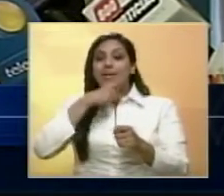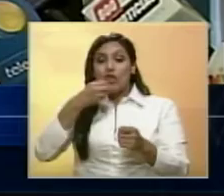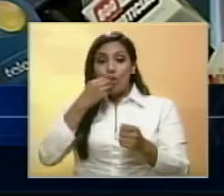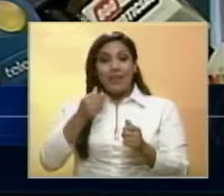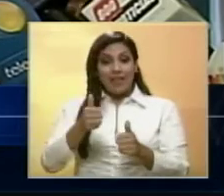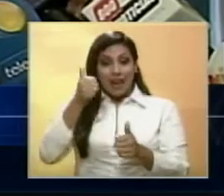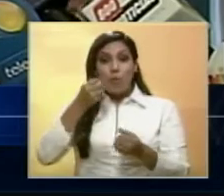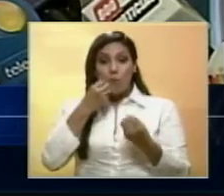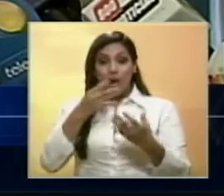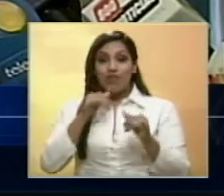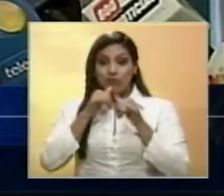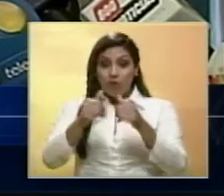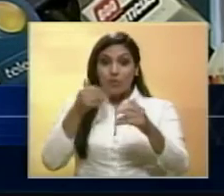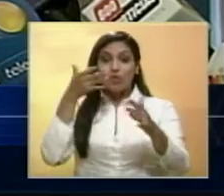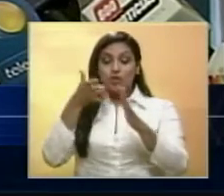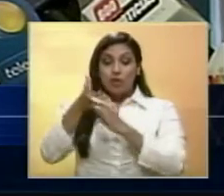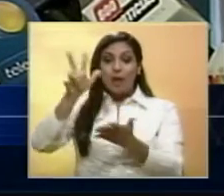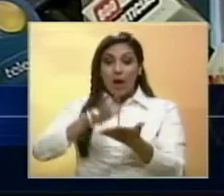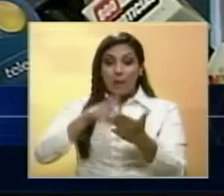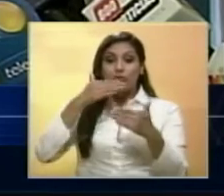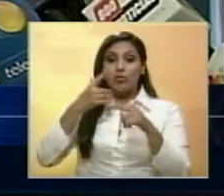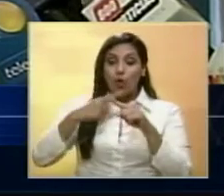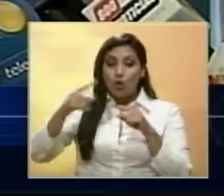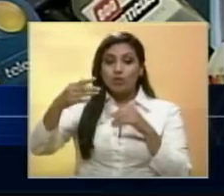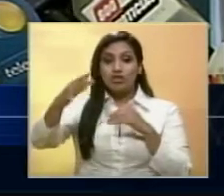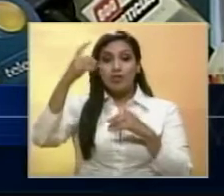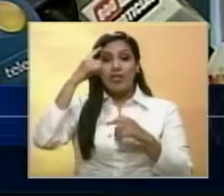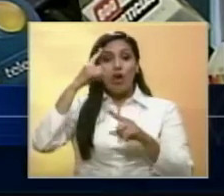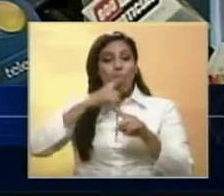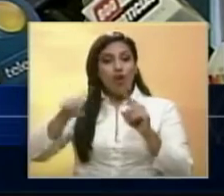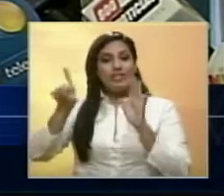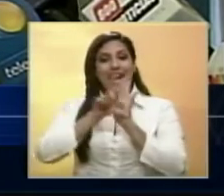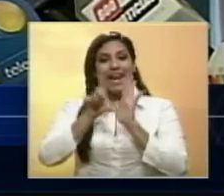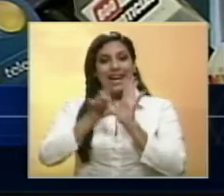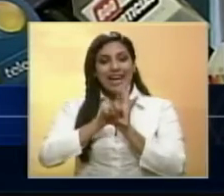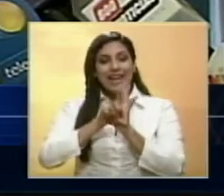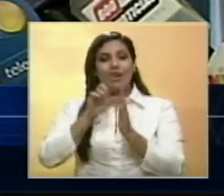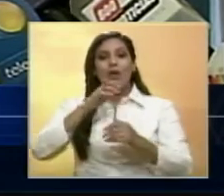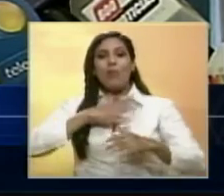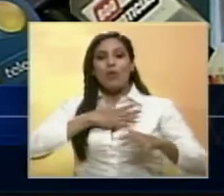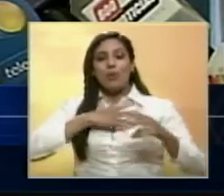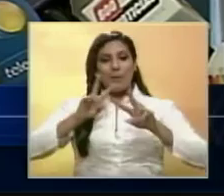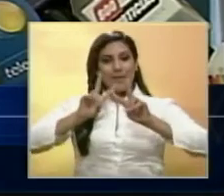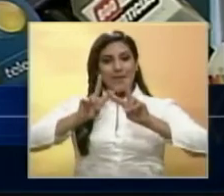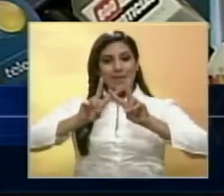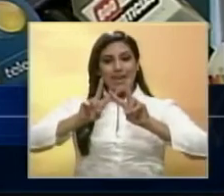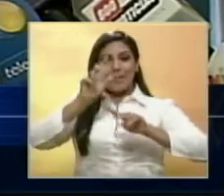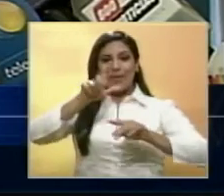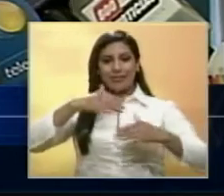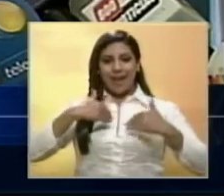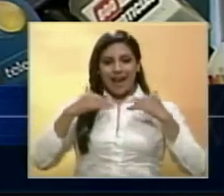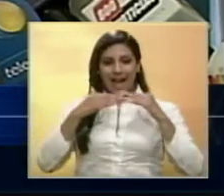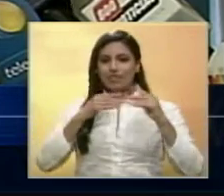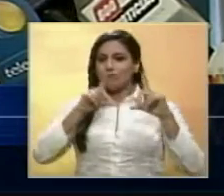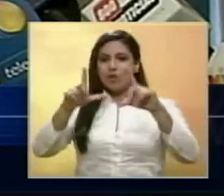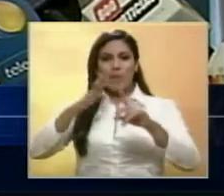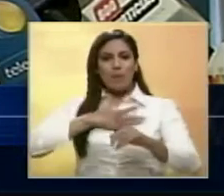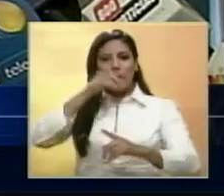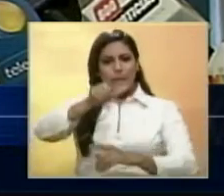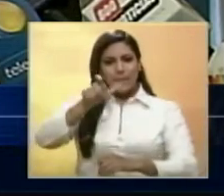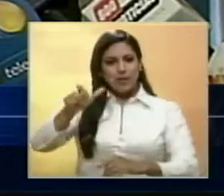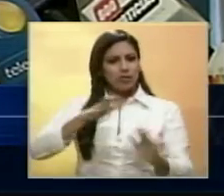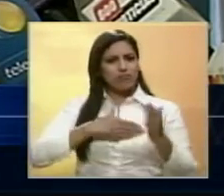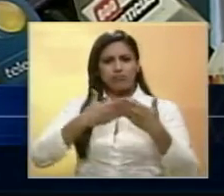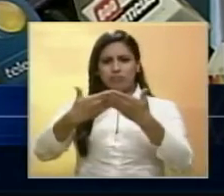noticia, de la aprobación en los próximos días de la ley de la propiedad de la misión vivienda, que se aprueba en las próximas horas,